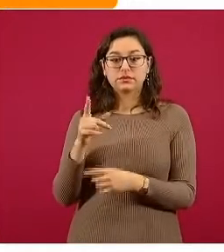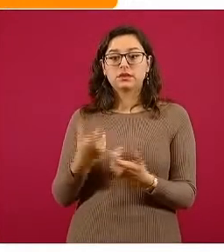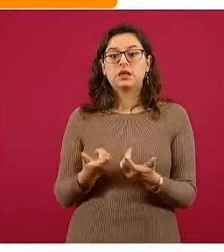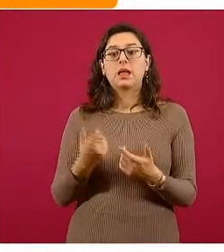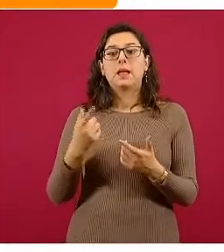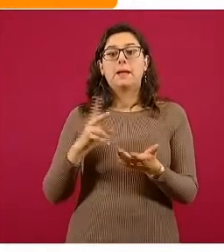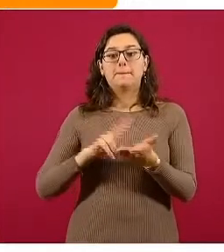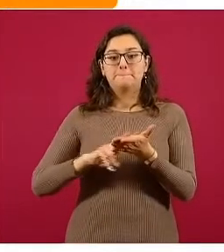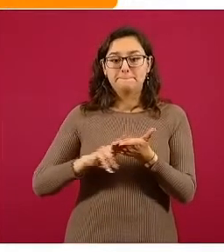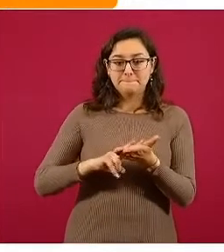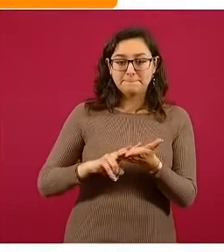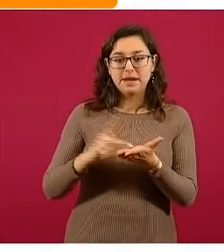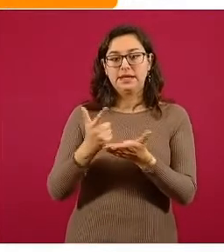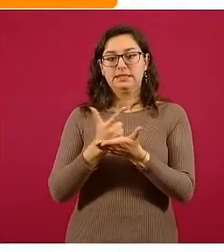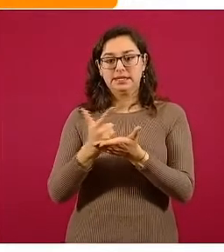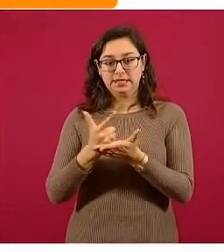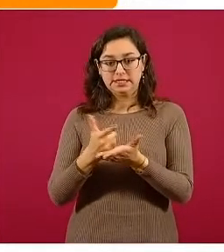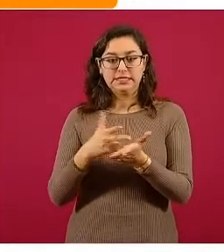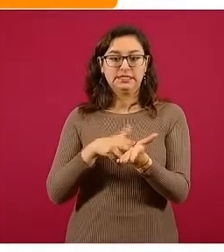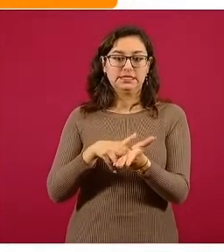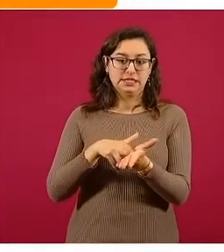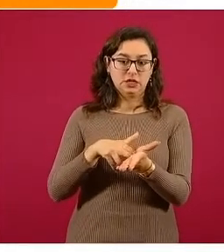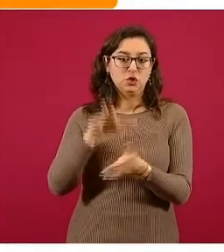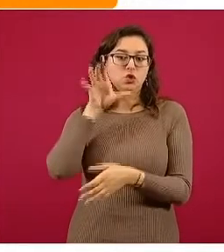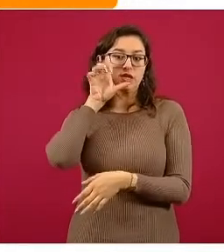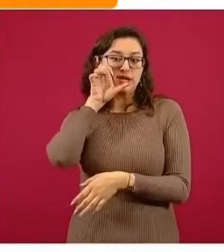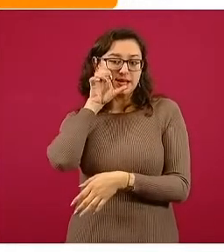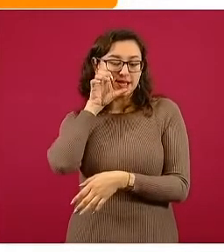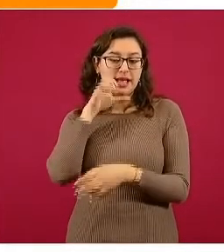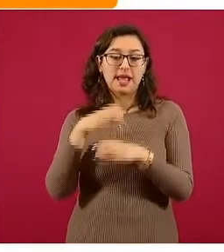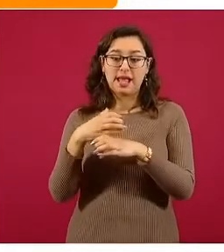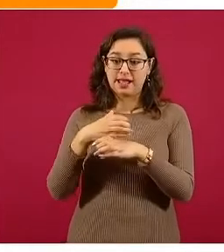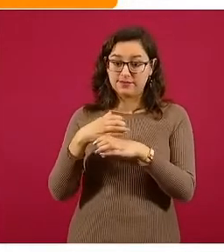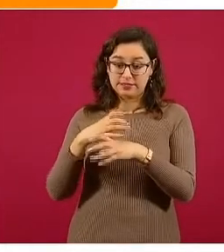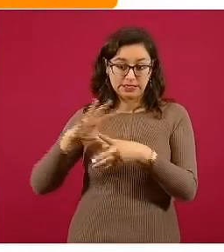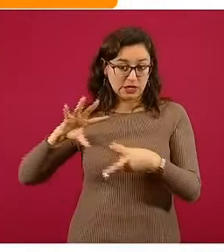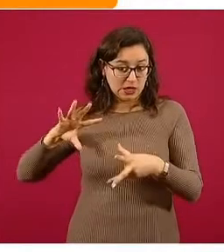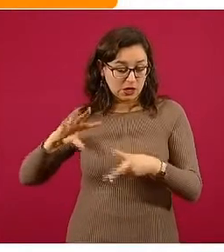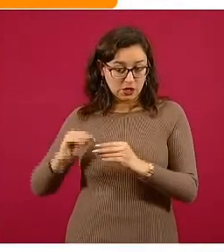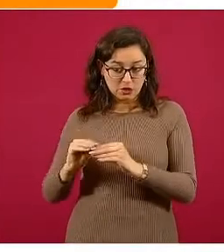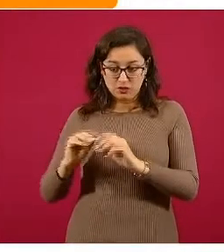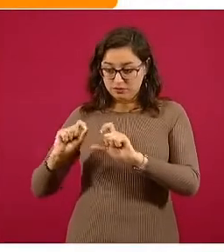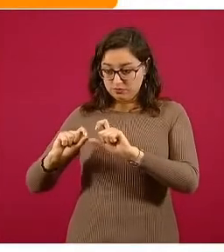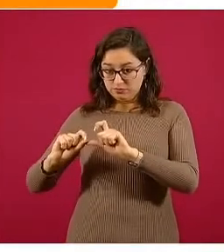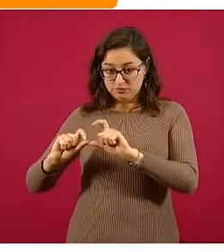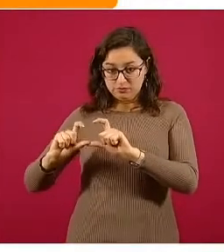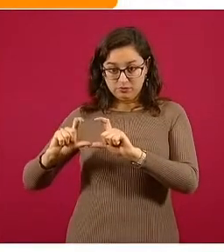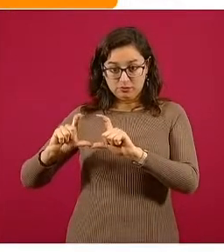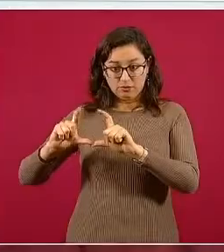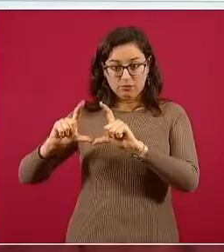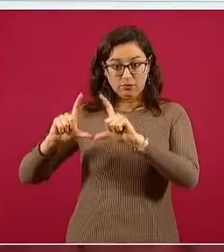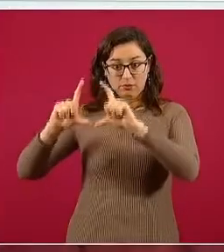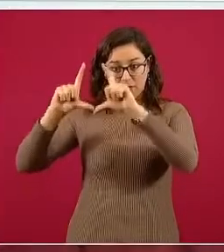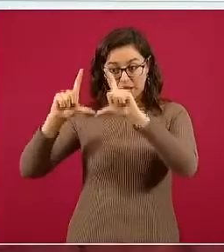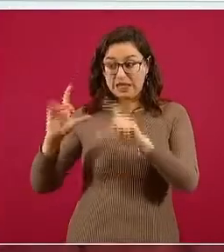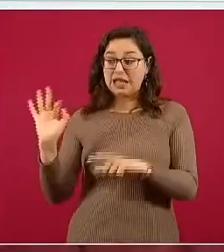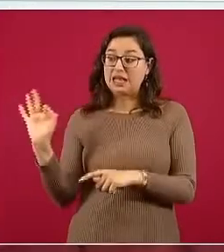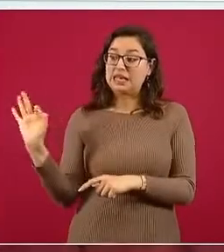colores verde, gris, negro, naranja y café, es decir, todas las personas que en algún momento tenían la clasificación de